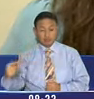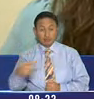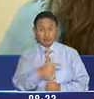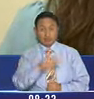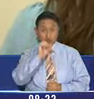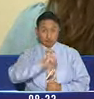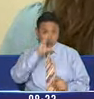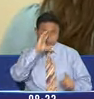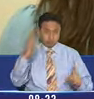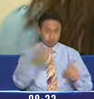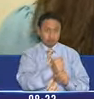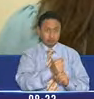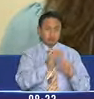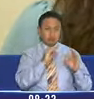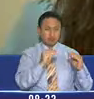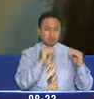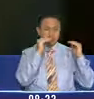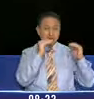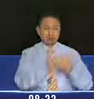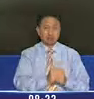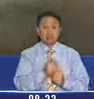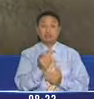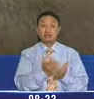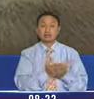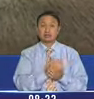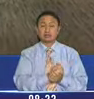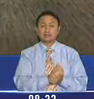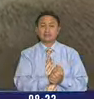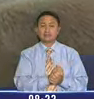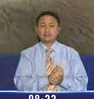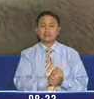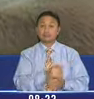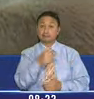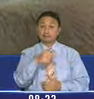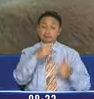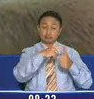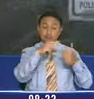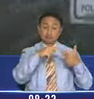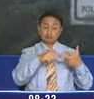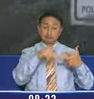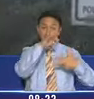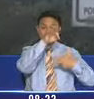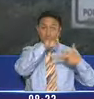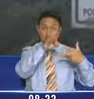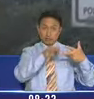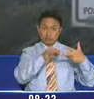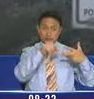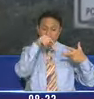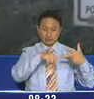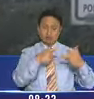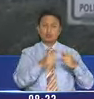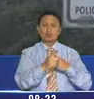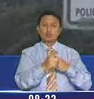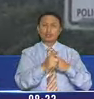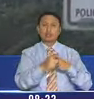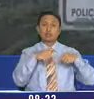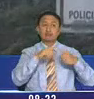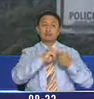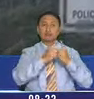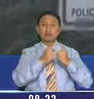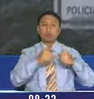logra, tendría que ser algo de punta, porque esto es un servicio. Tomadas en cuenta estas variables, explican que es necesario y urgente el